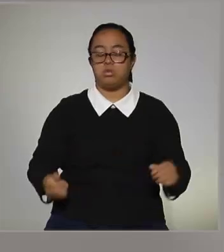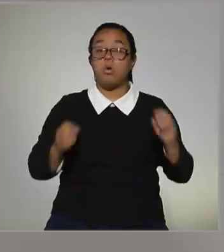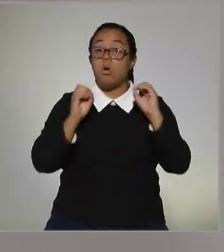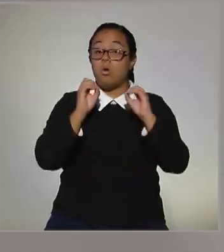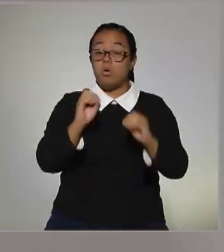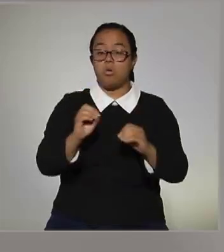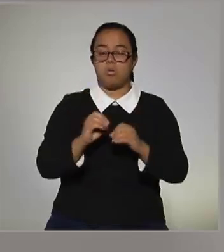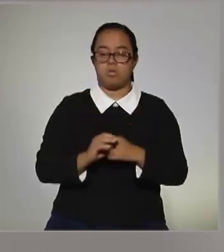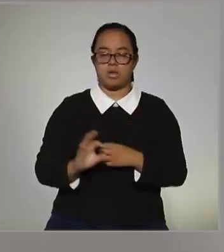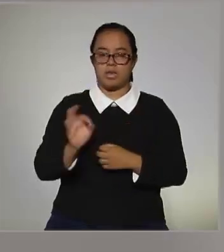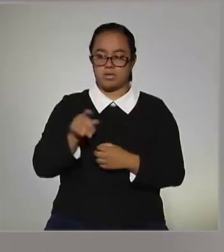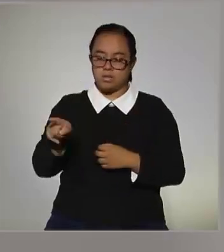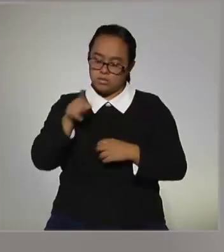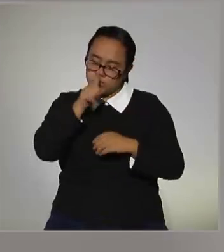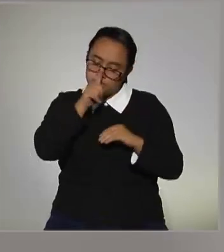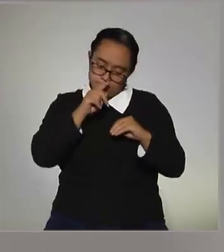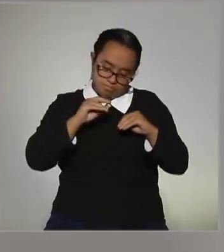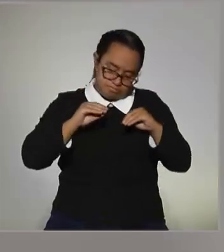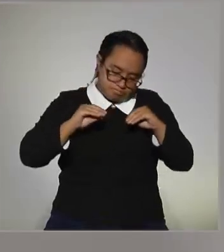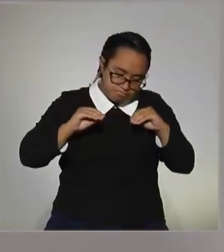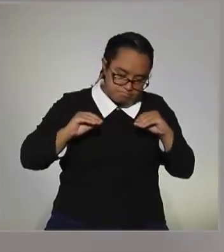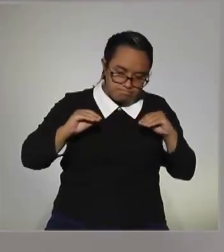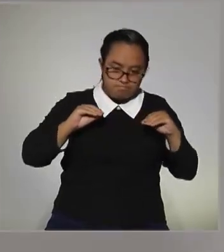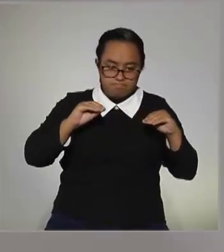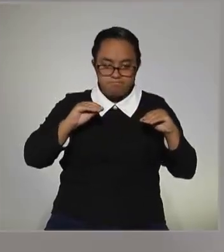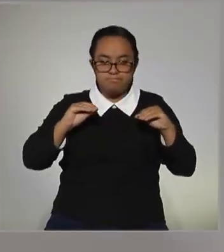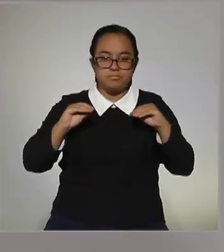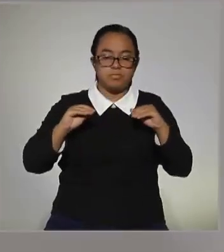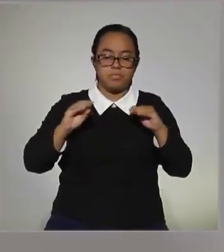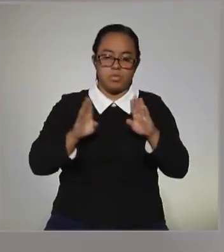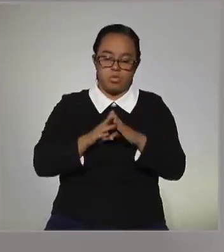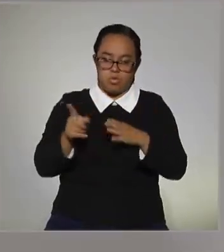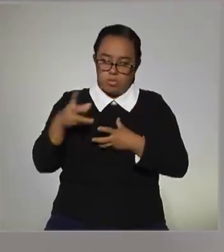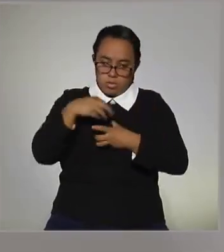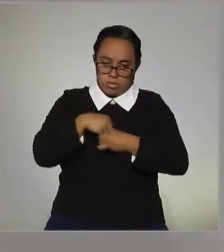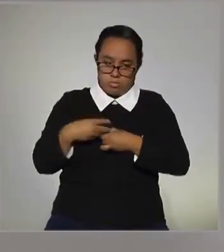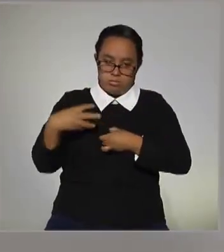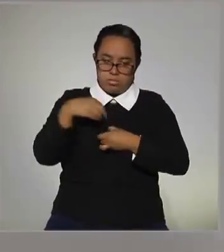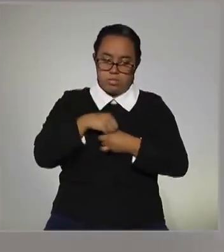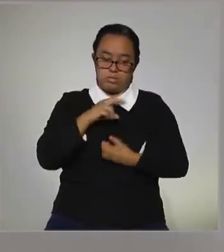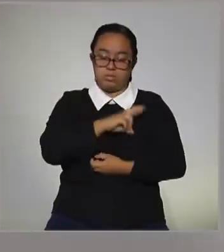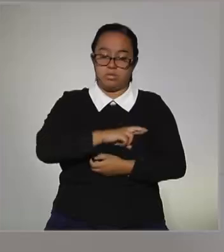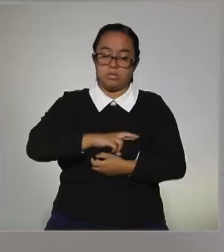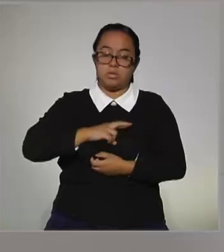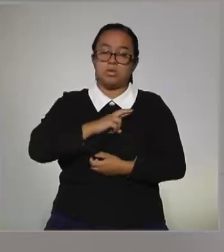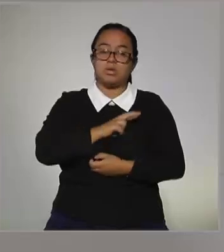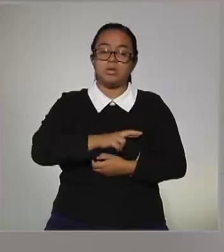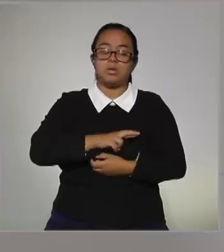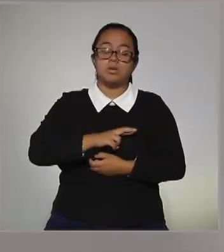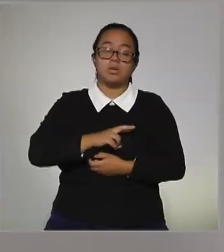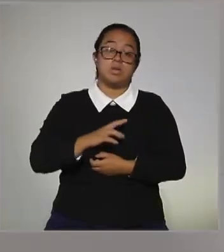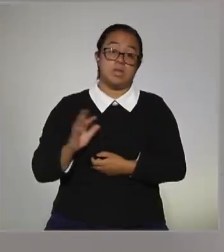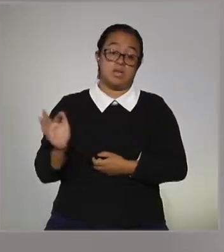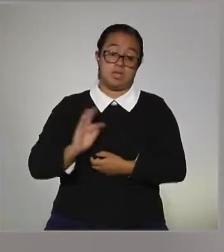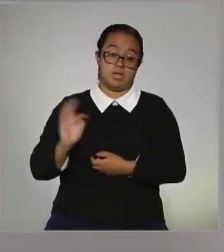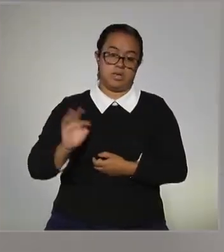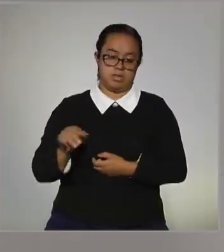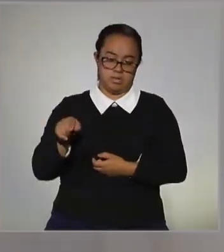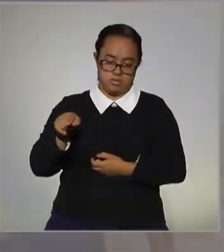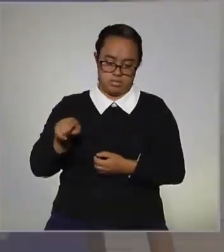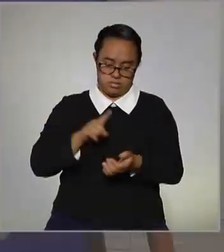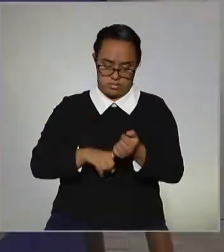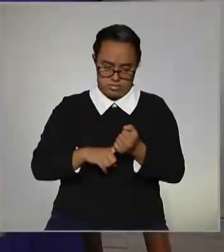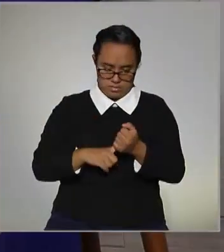en silencio y callado y viviendo, digamos, silenciosamente su afecto, puede estar también en una, ¿no? En